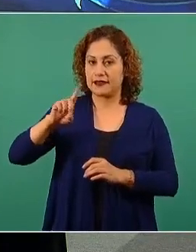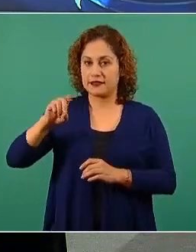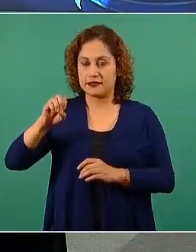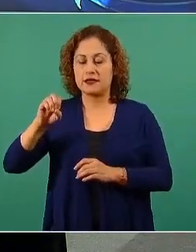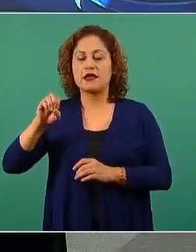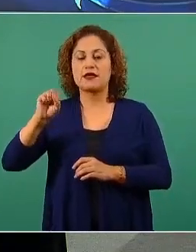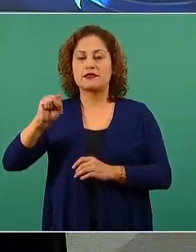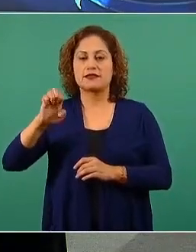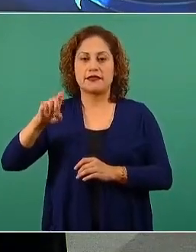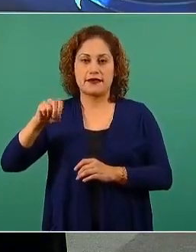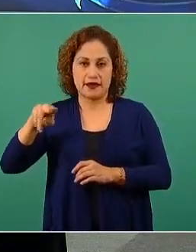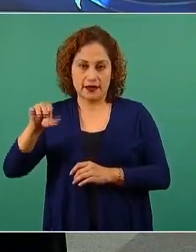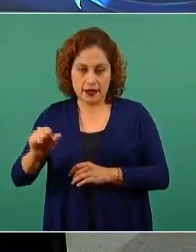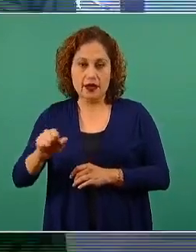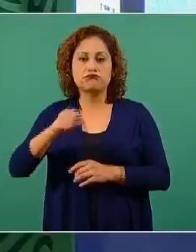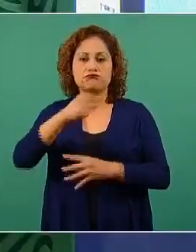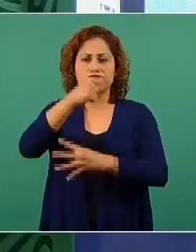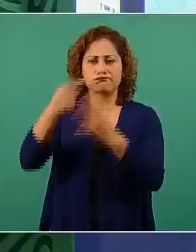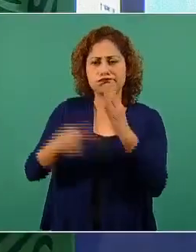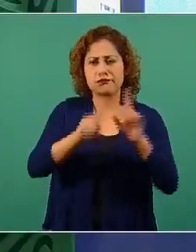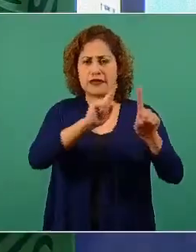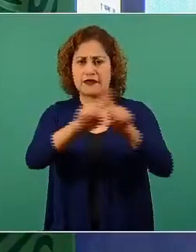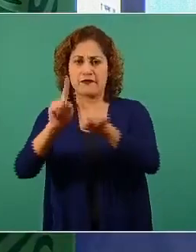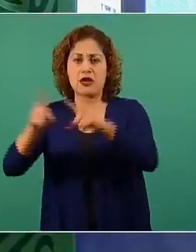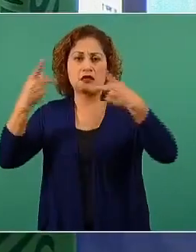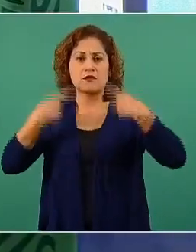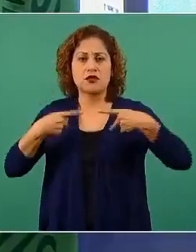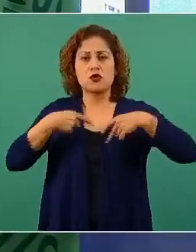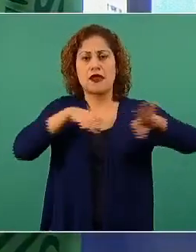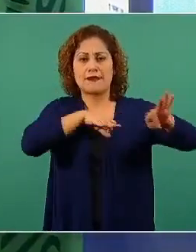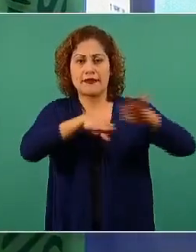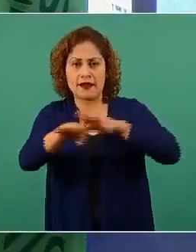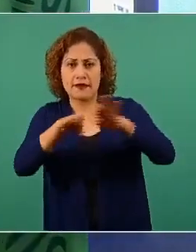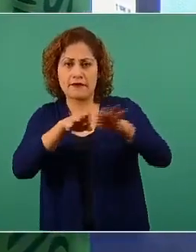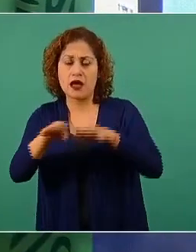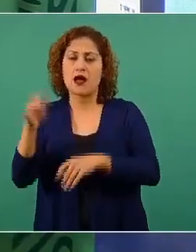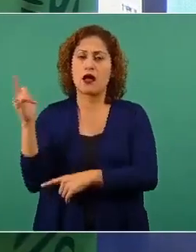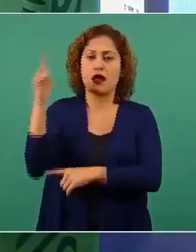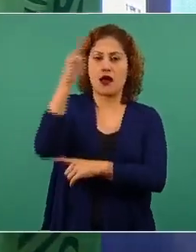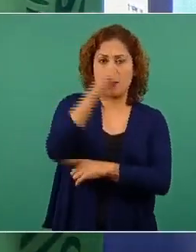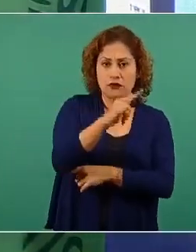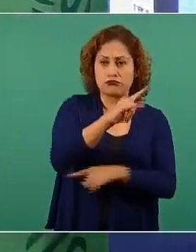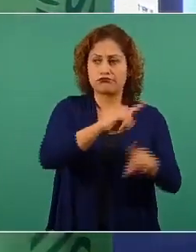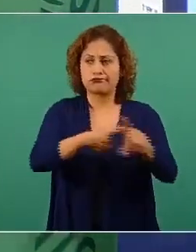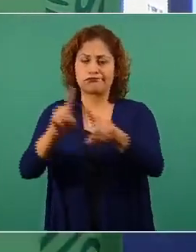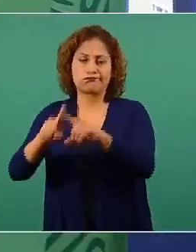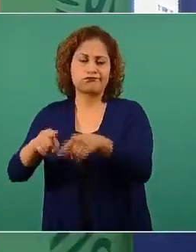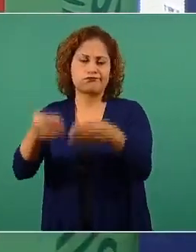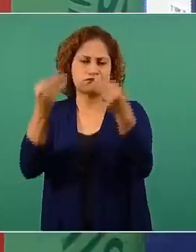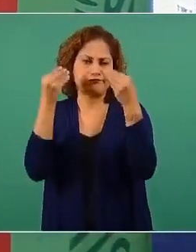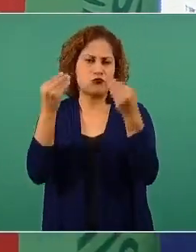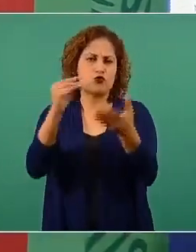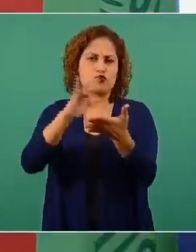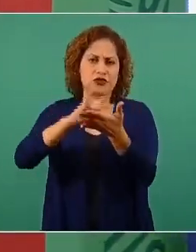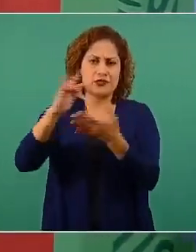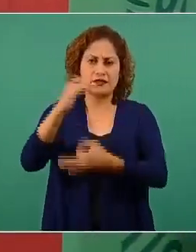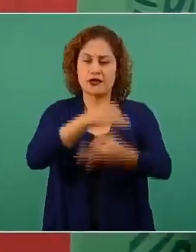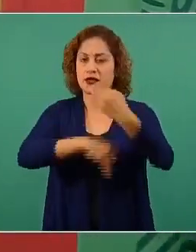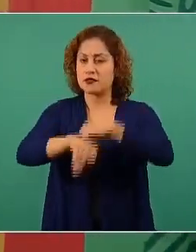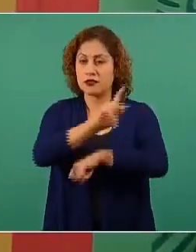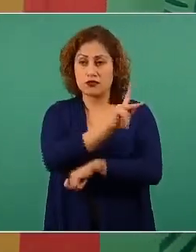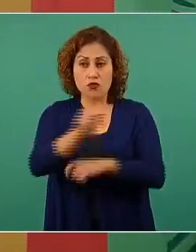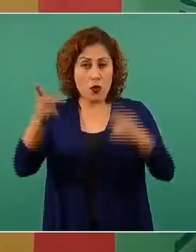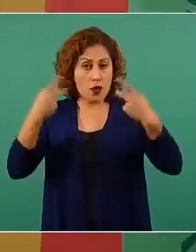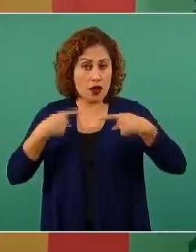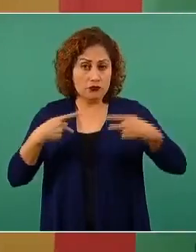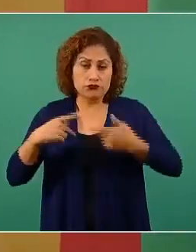de los recintos aduanales y demás instalaciones del aeropuerto. Muchas gracias por todo el apoyo, muchas gracias por ese